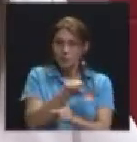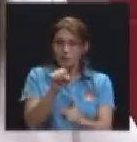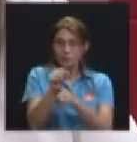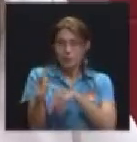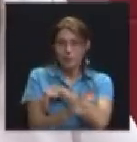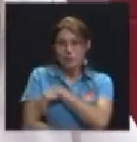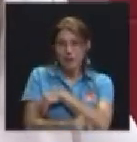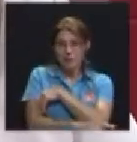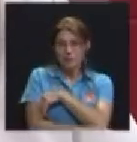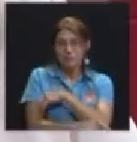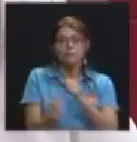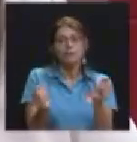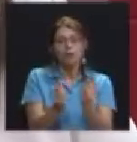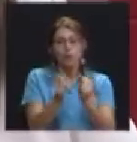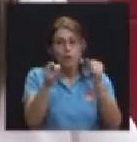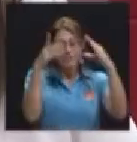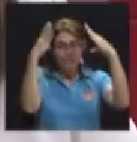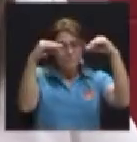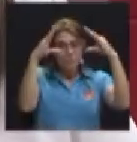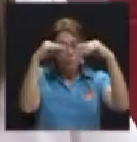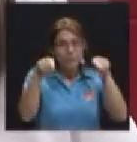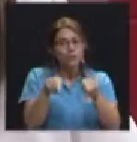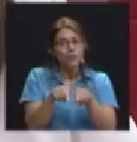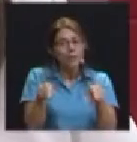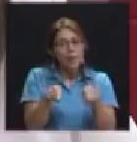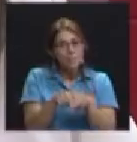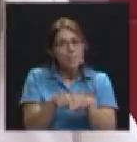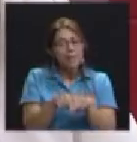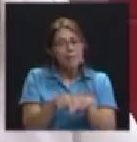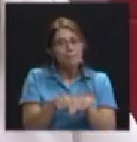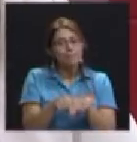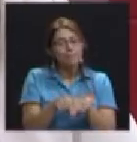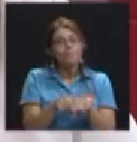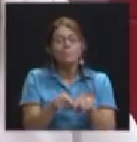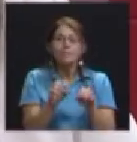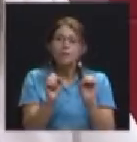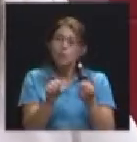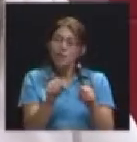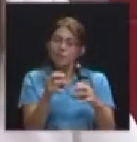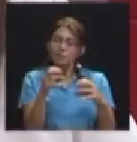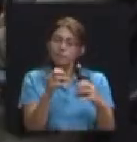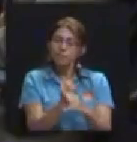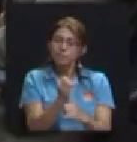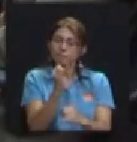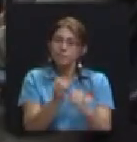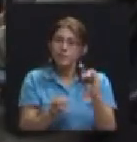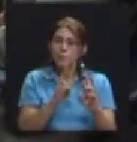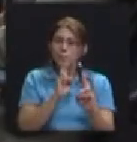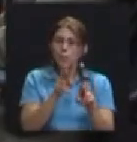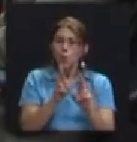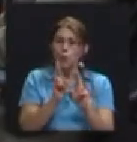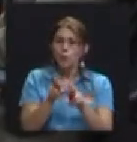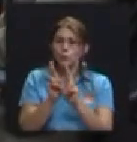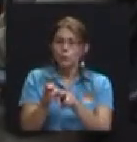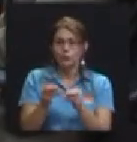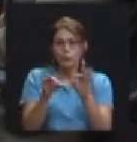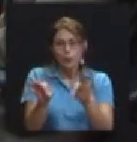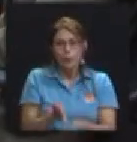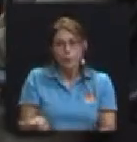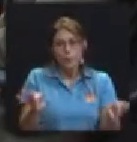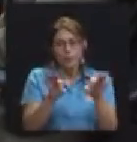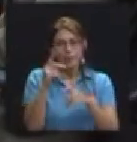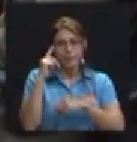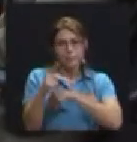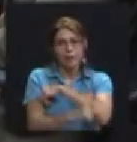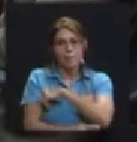esa información, pues también se generan una serie de indicadores o de productos que son muy importantes también